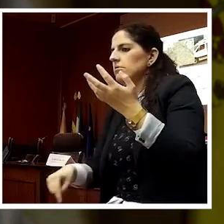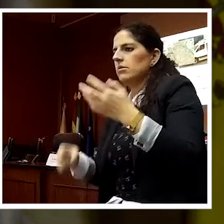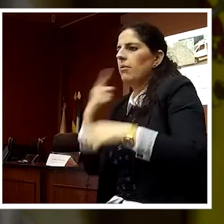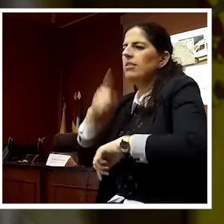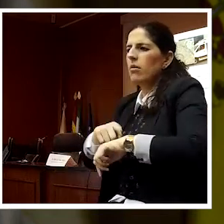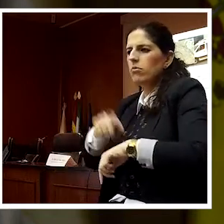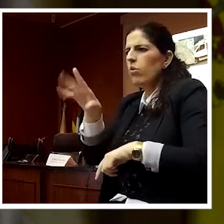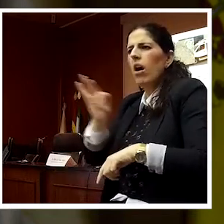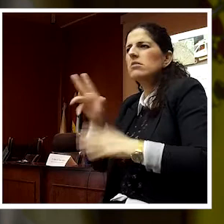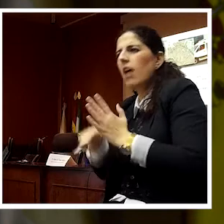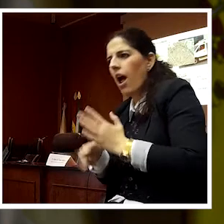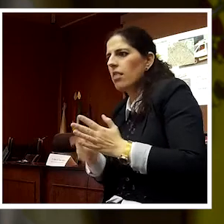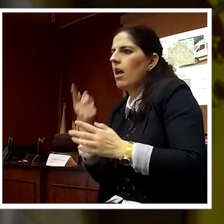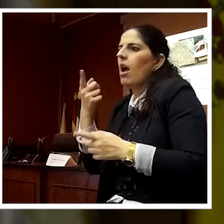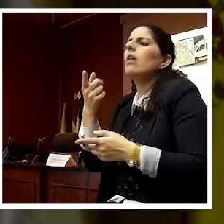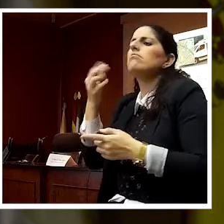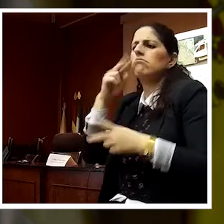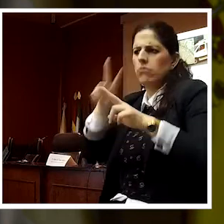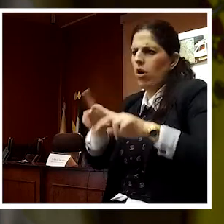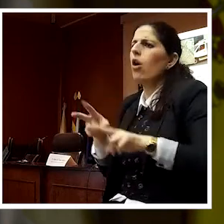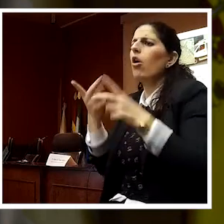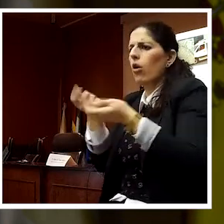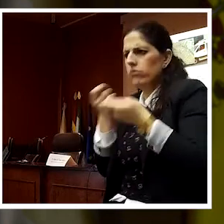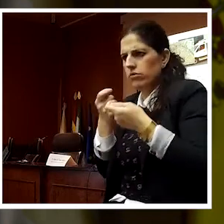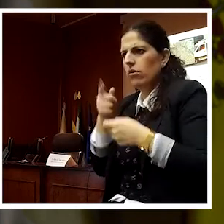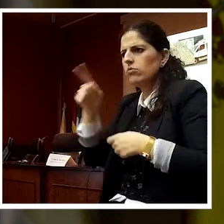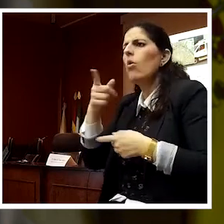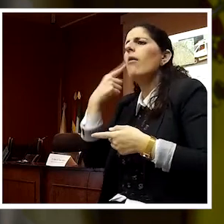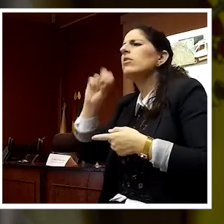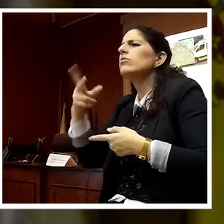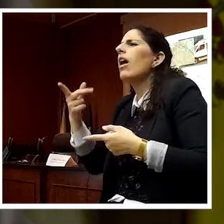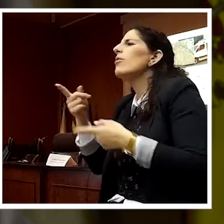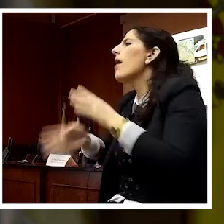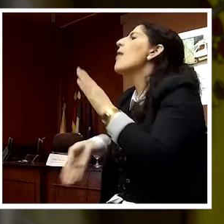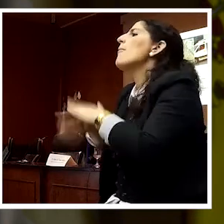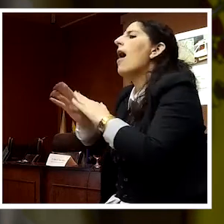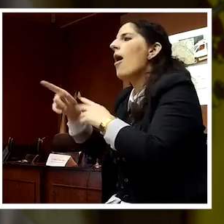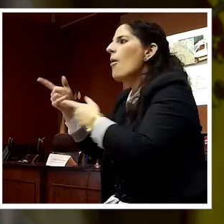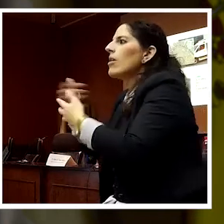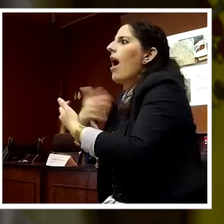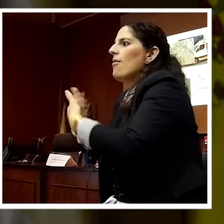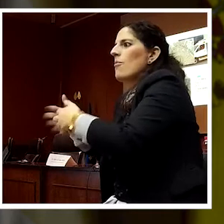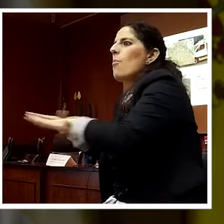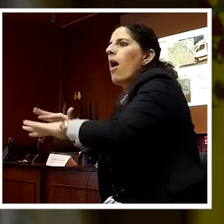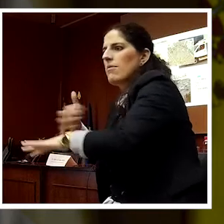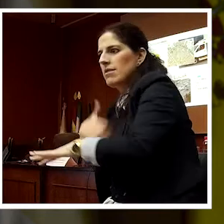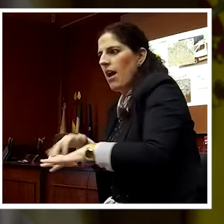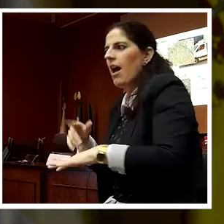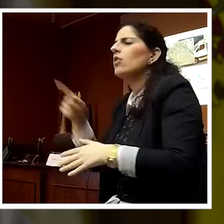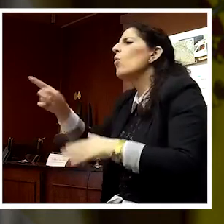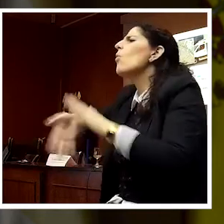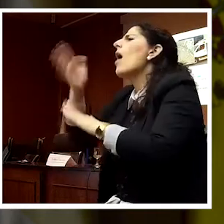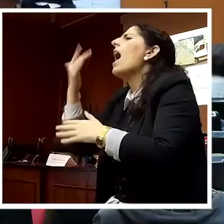una llamada al equipo de emergencias. ¿Cuánto tardo? Desde que coge el equipo de emergencias el teléfono y dicen, vete a la